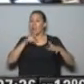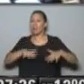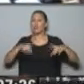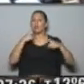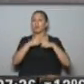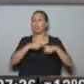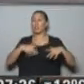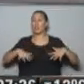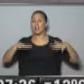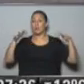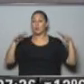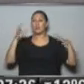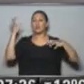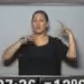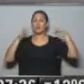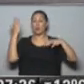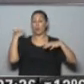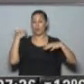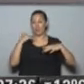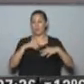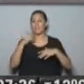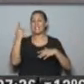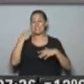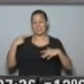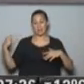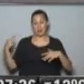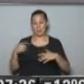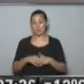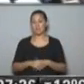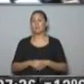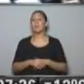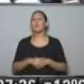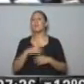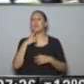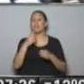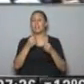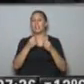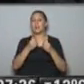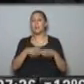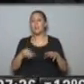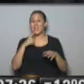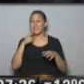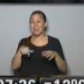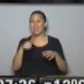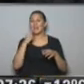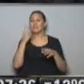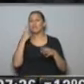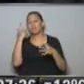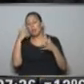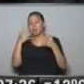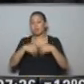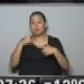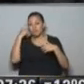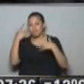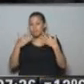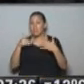ocasionadas por las lluvias desatadas sobre la ciudad la semana pasada el comienzo de esta sesión especial está